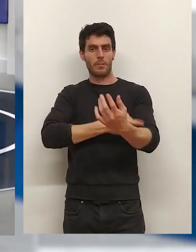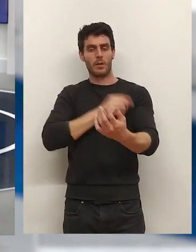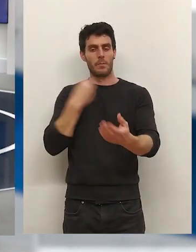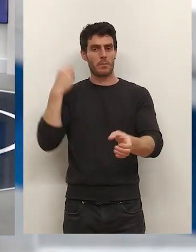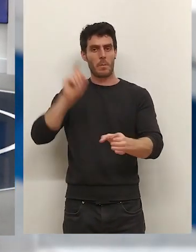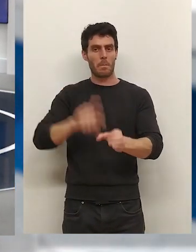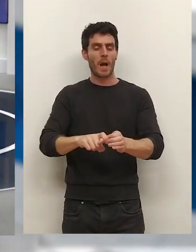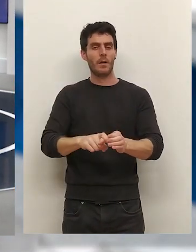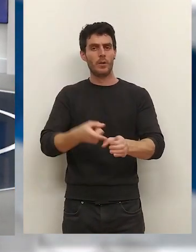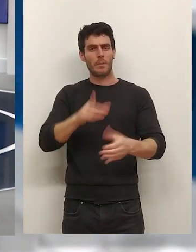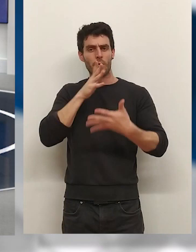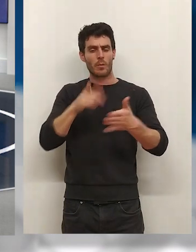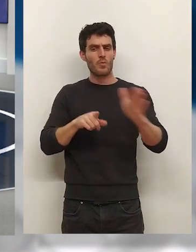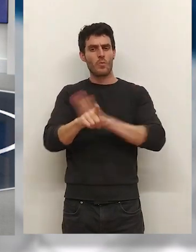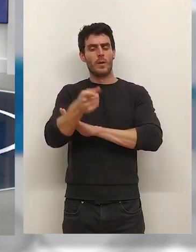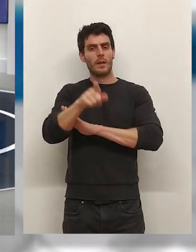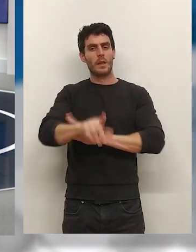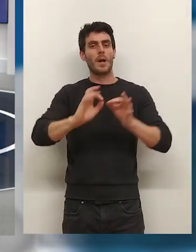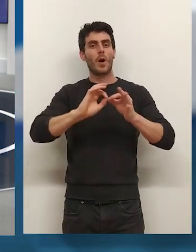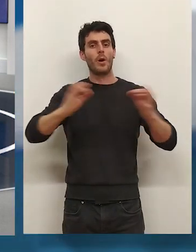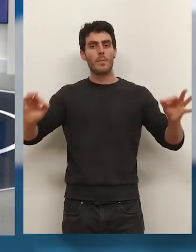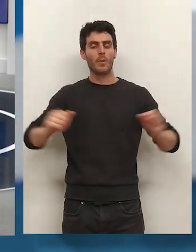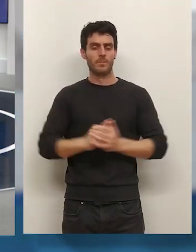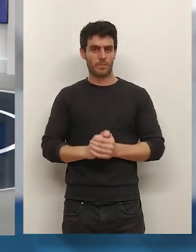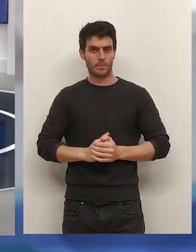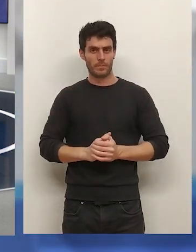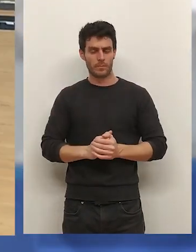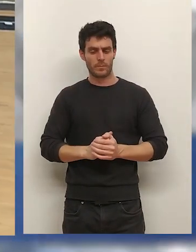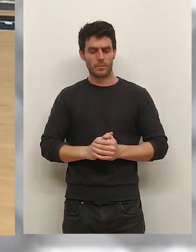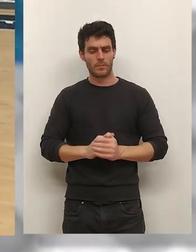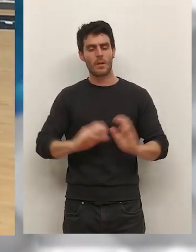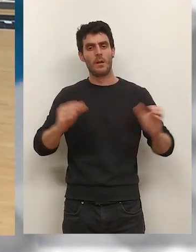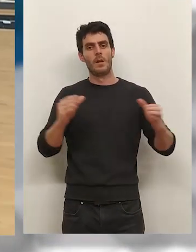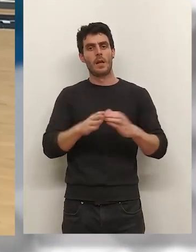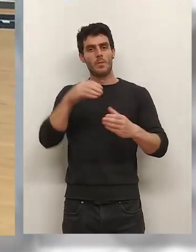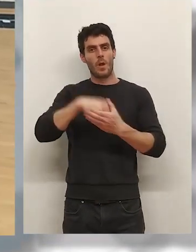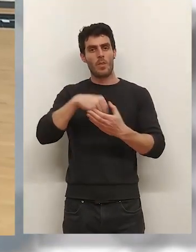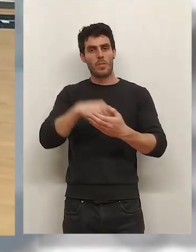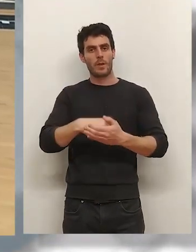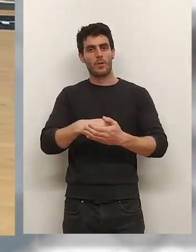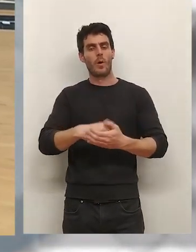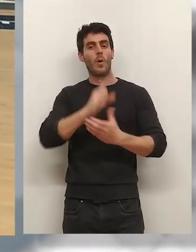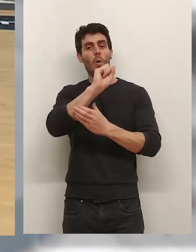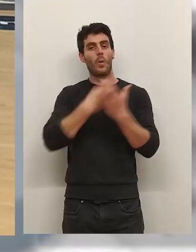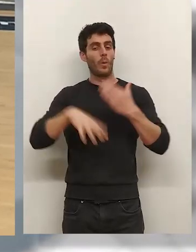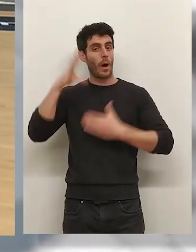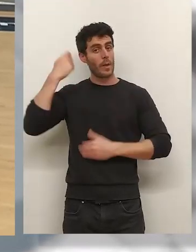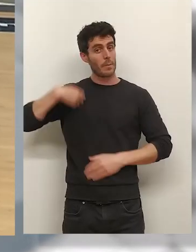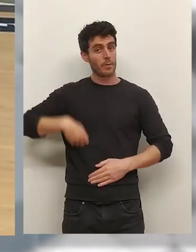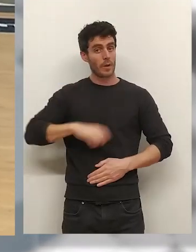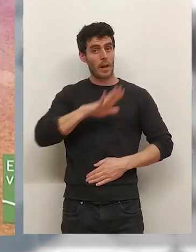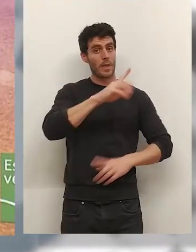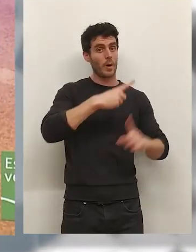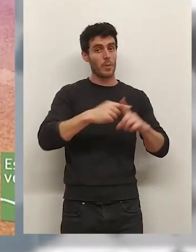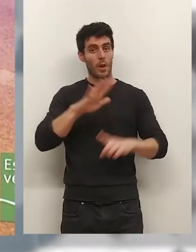deporte y que está en auge y que es olímpico. El equipo está formado por jugadoras